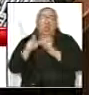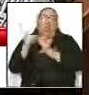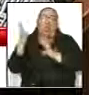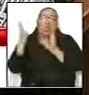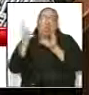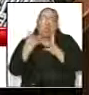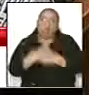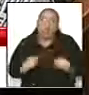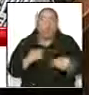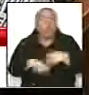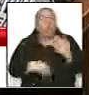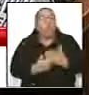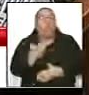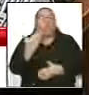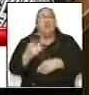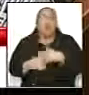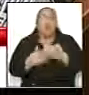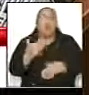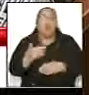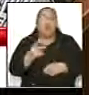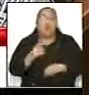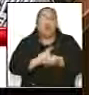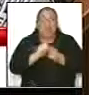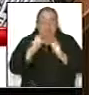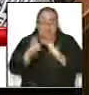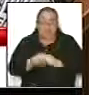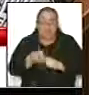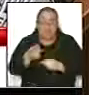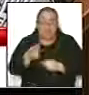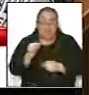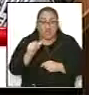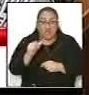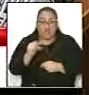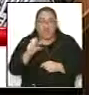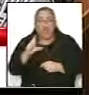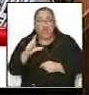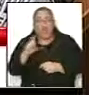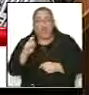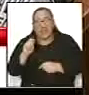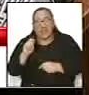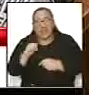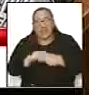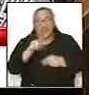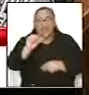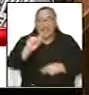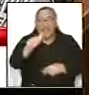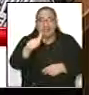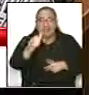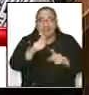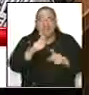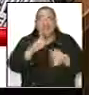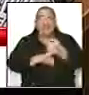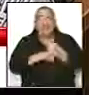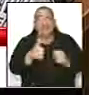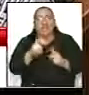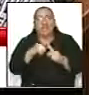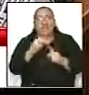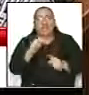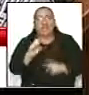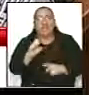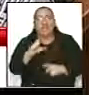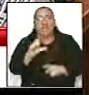renovarse. Los costos que implican, digamos, el despliegue de una tecnología satelital implica más o menos de 500 o 600 millones de dólares, si no me